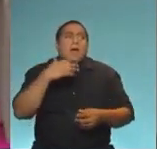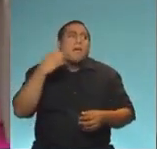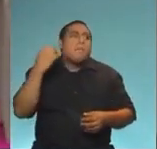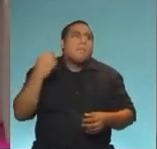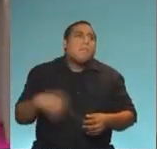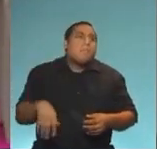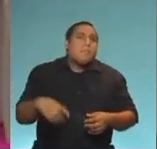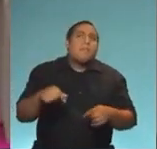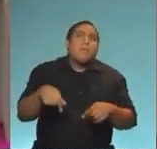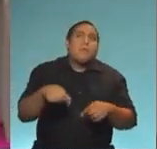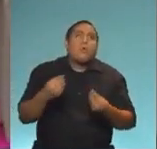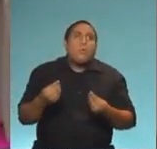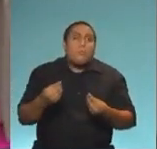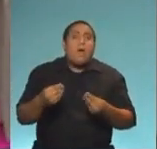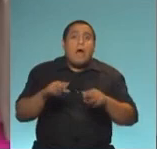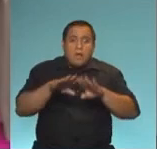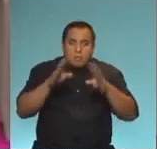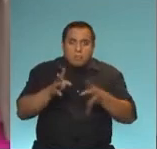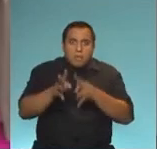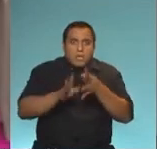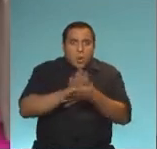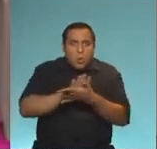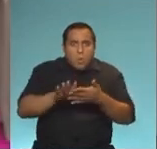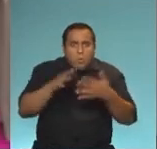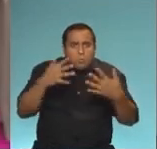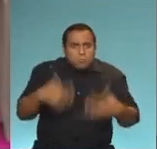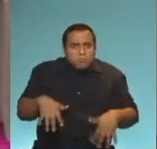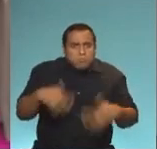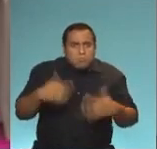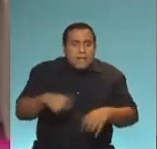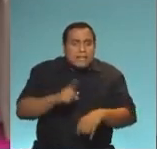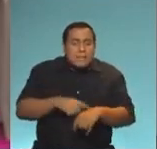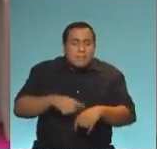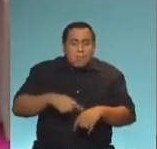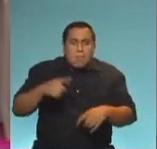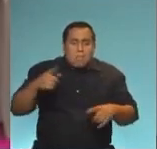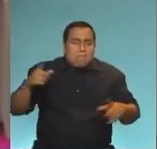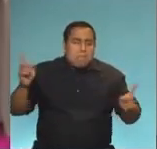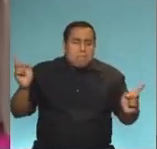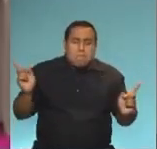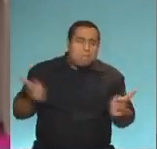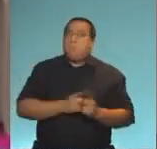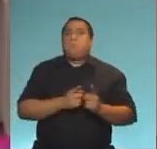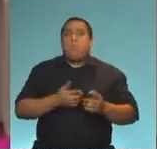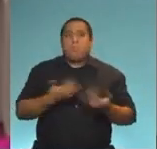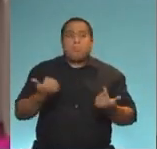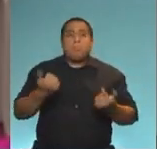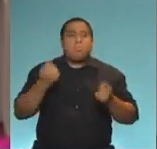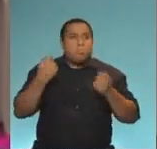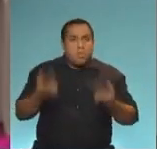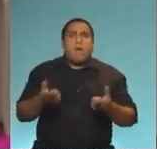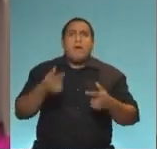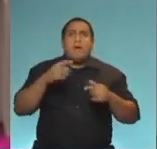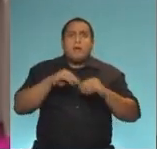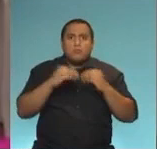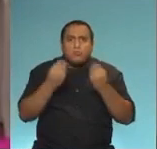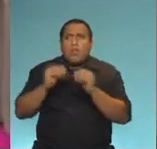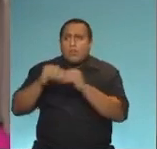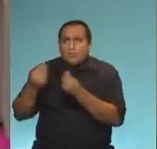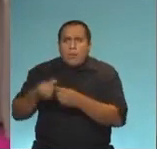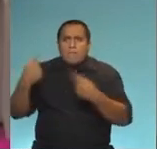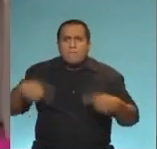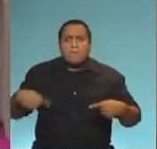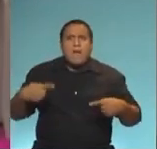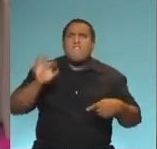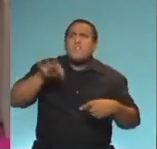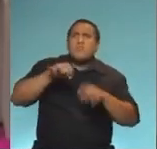esta posibilidad de esta máquina que va en tiempo récord a brindarnos más resultados para poder seguir sabiendo todo esto que tiene que ver con la